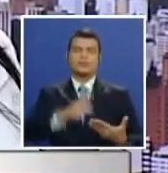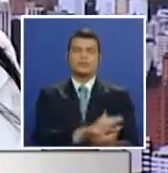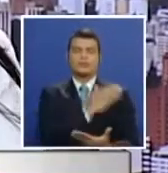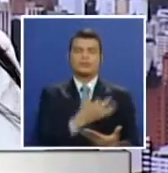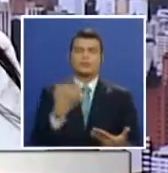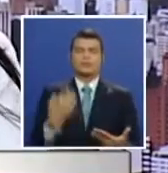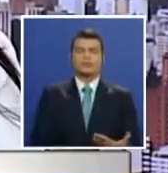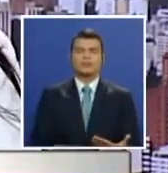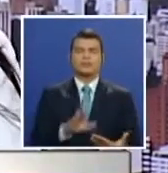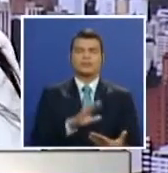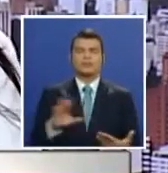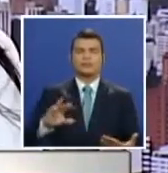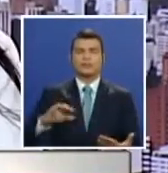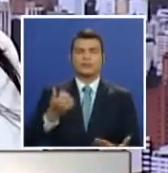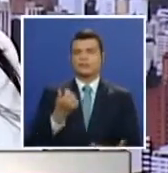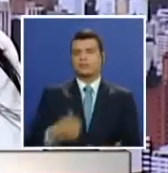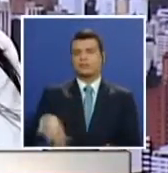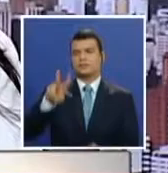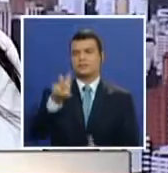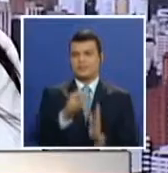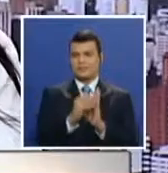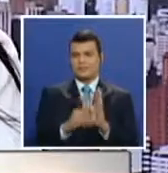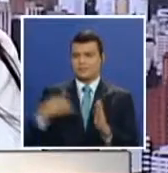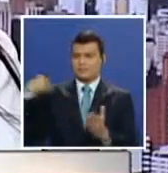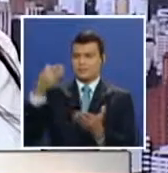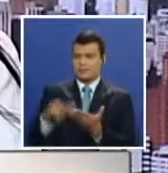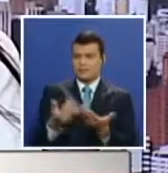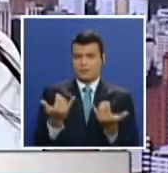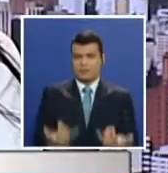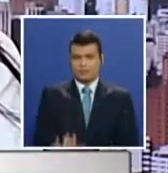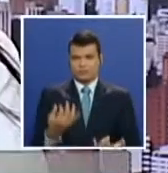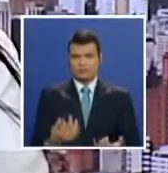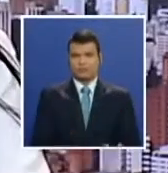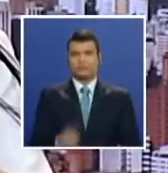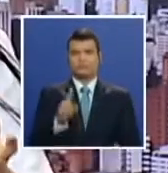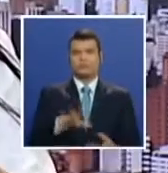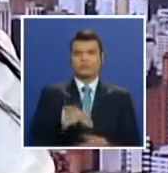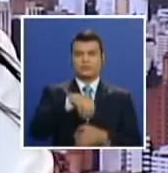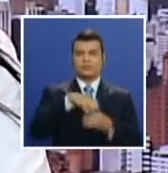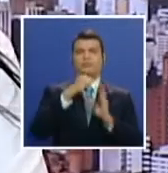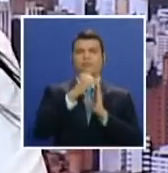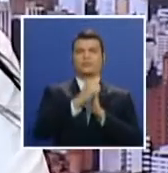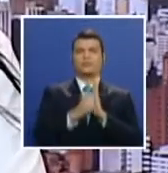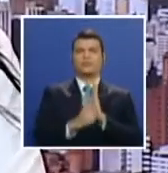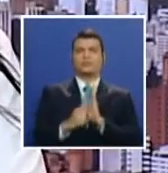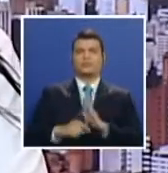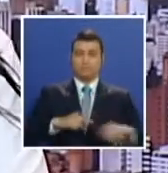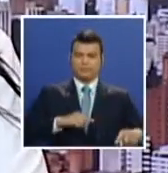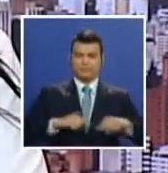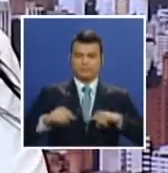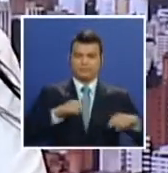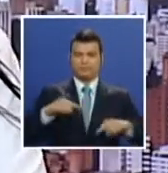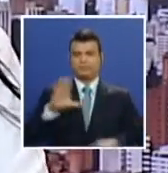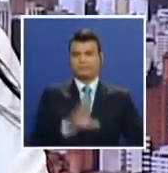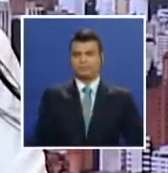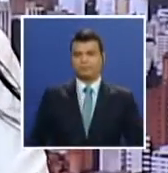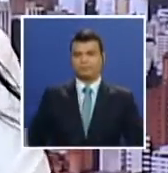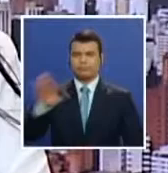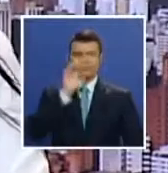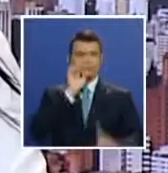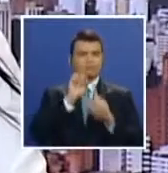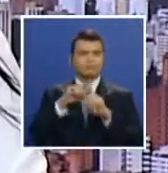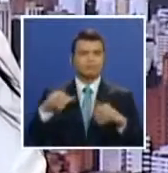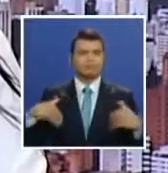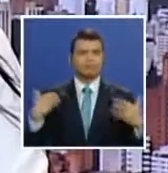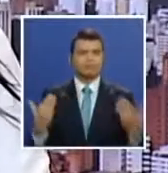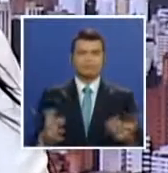hace estar a su decimoséptima versión hace parte pues del programa de la administración departamental con el objetivo de